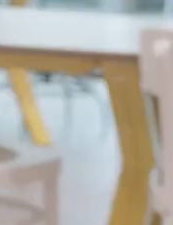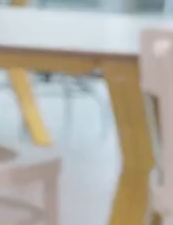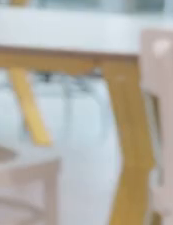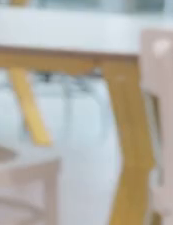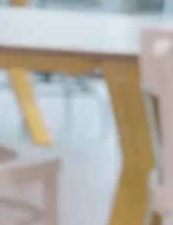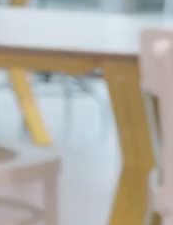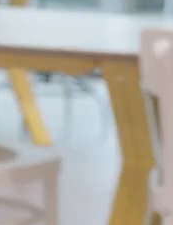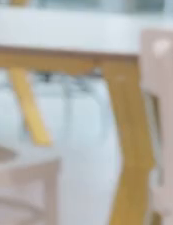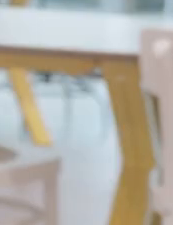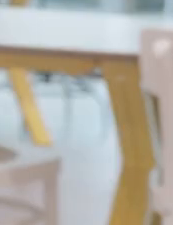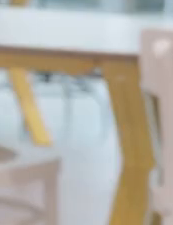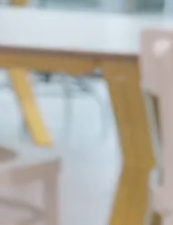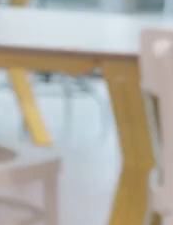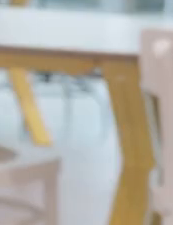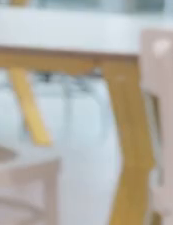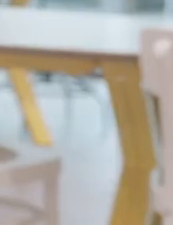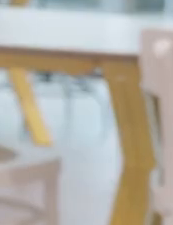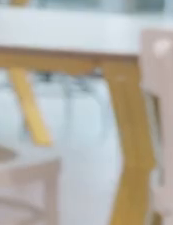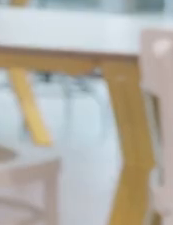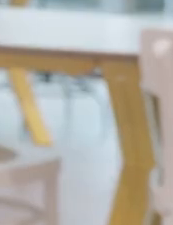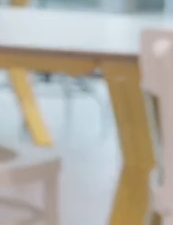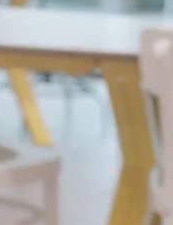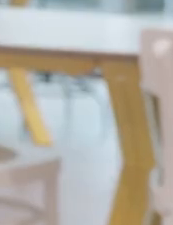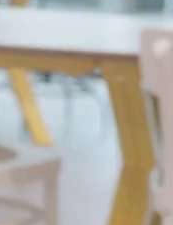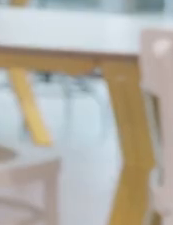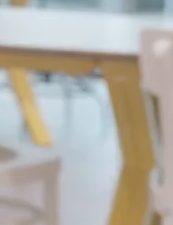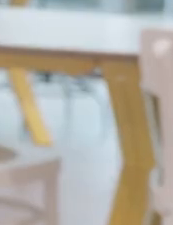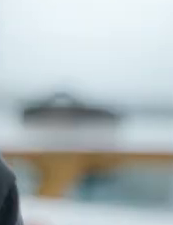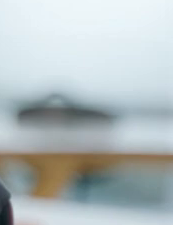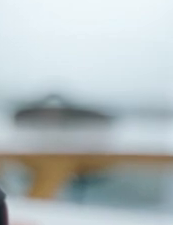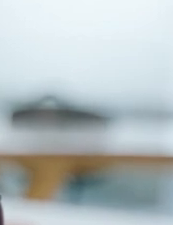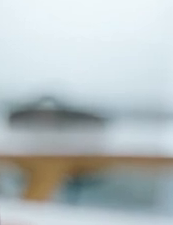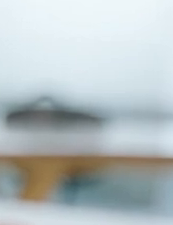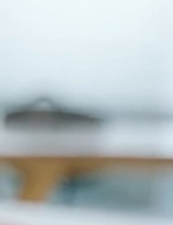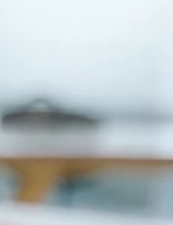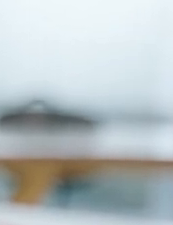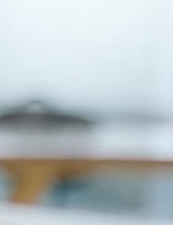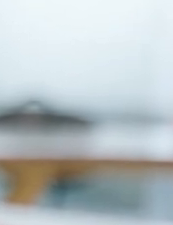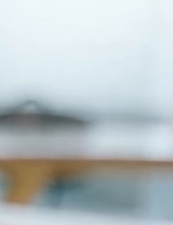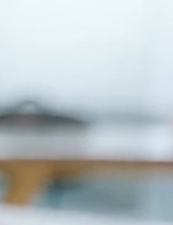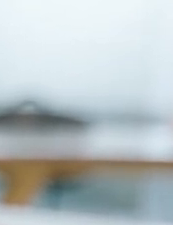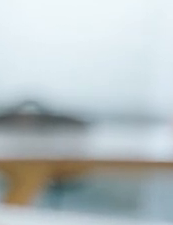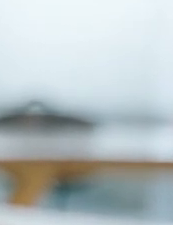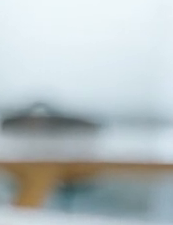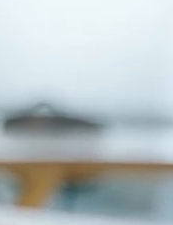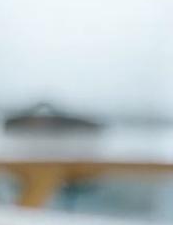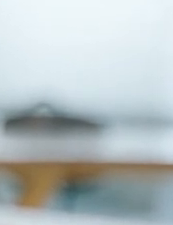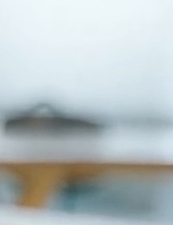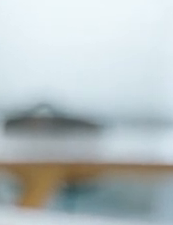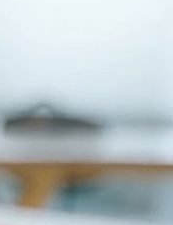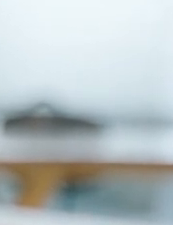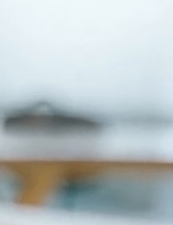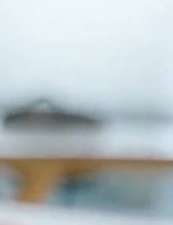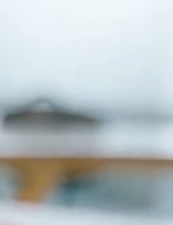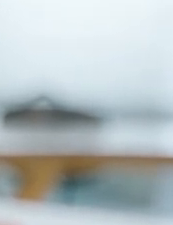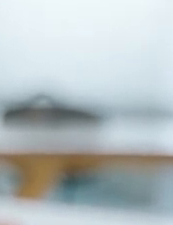diseño. No se puede decir tengo un departamento de ética, ¿no? Bueno, se puede decir, pero en realidad hay cuestiones que tienen